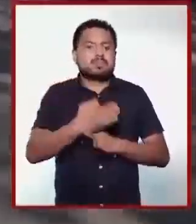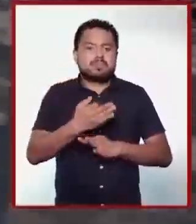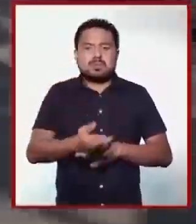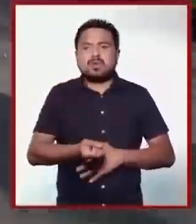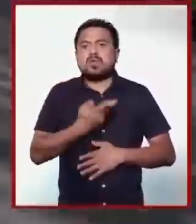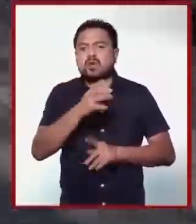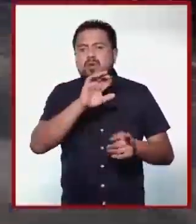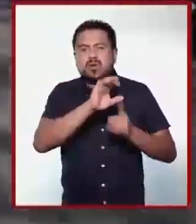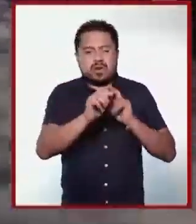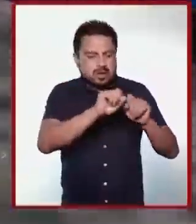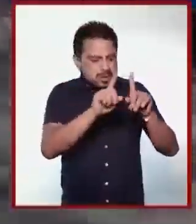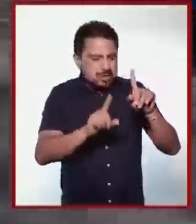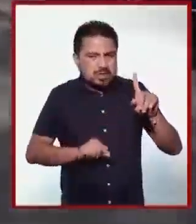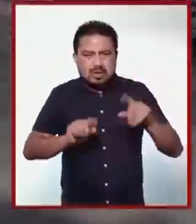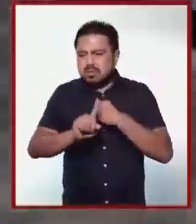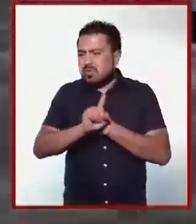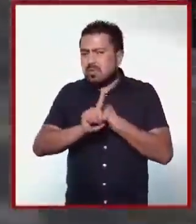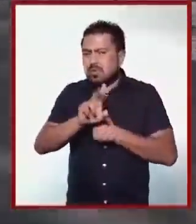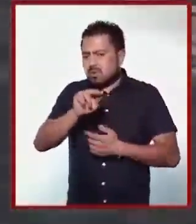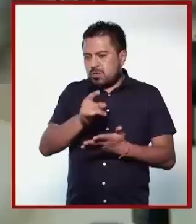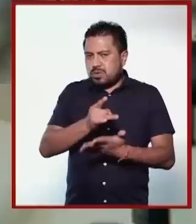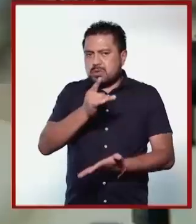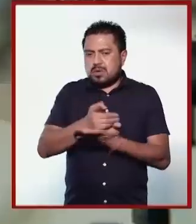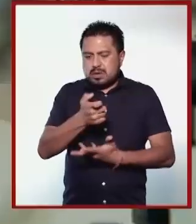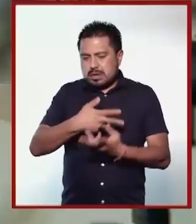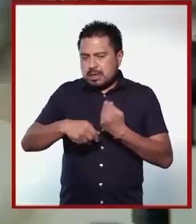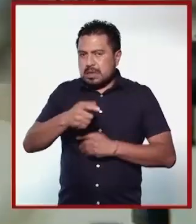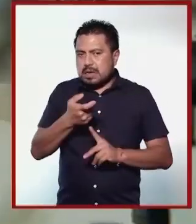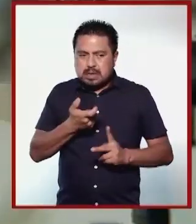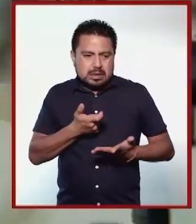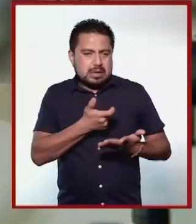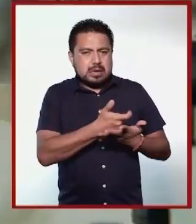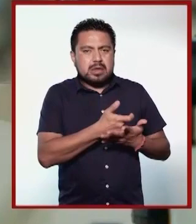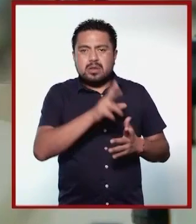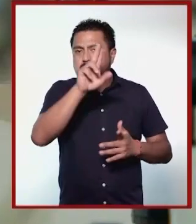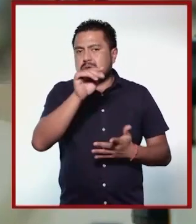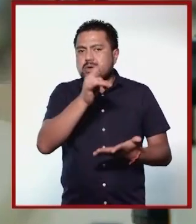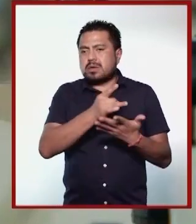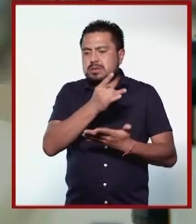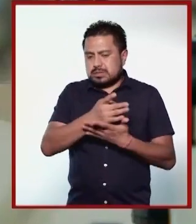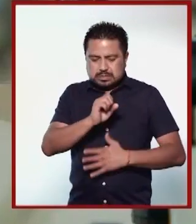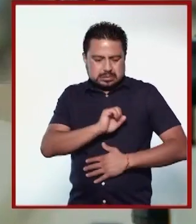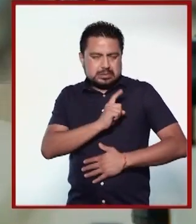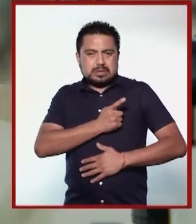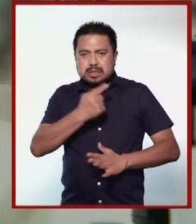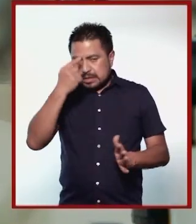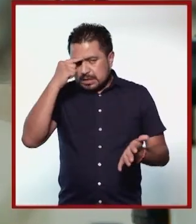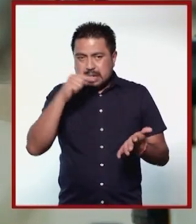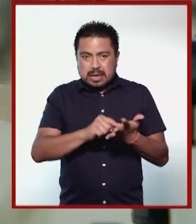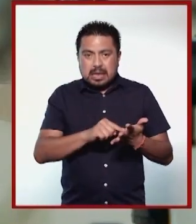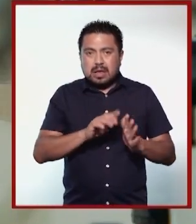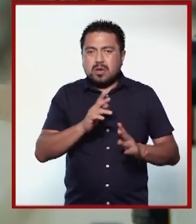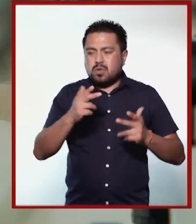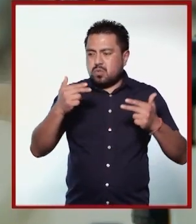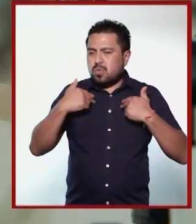Colegio Nacional, que el problema no es solo económico y no solo es de salud. Yo creo que un ser humano